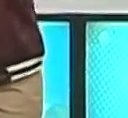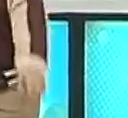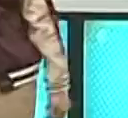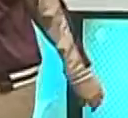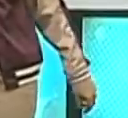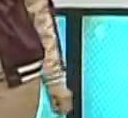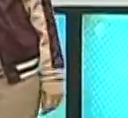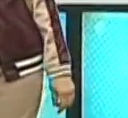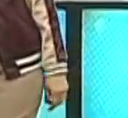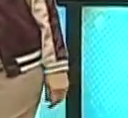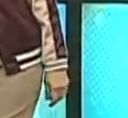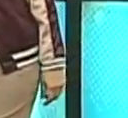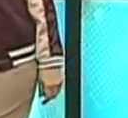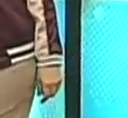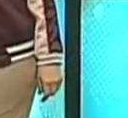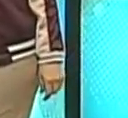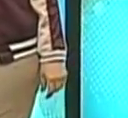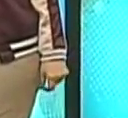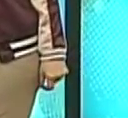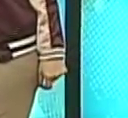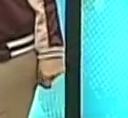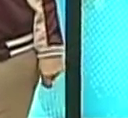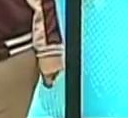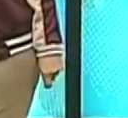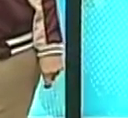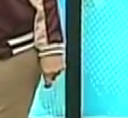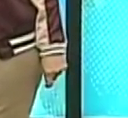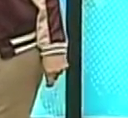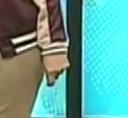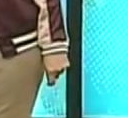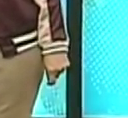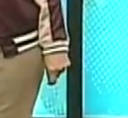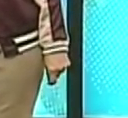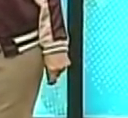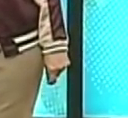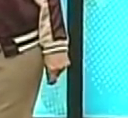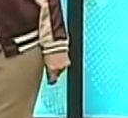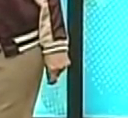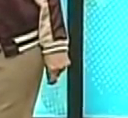país, ejemplo a seguir.